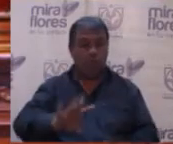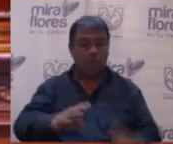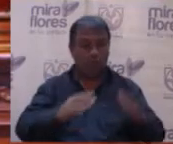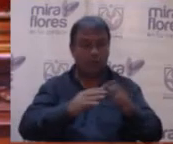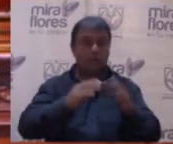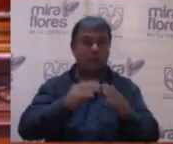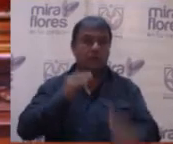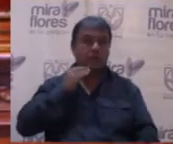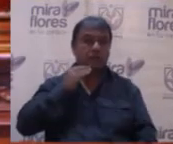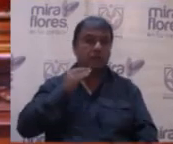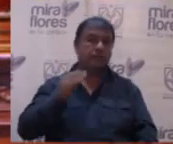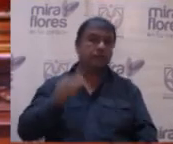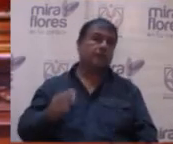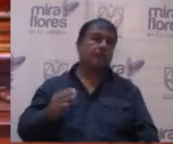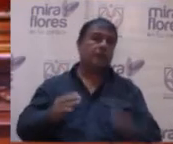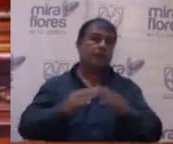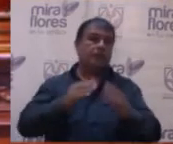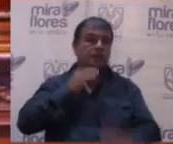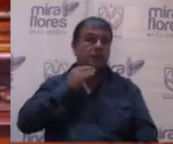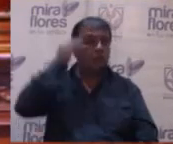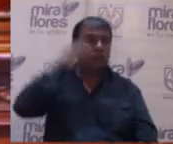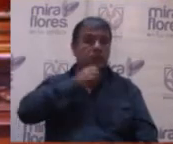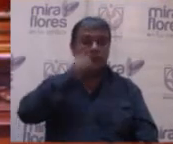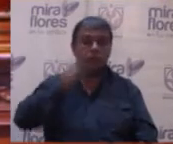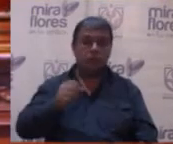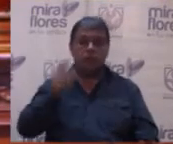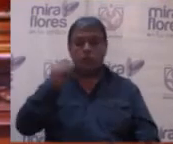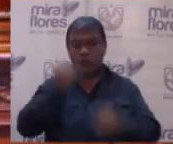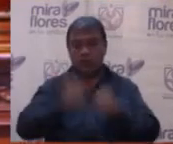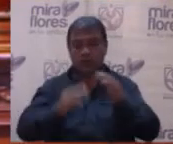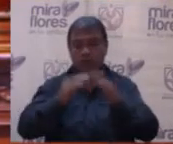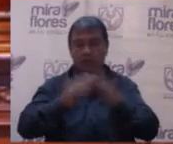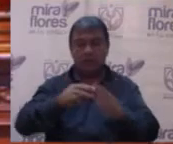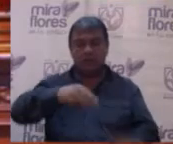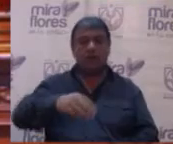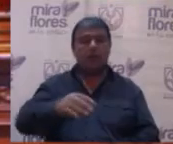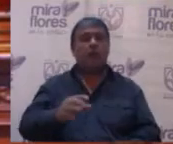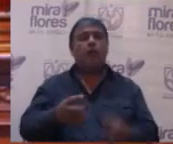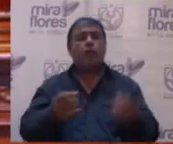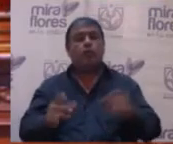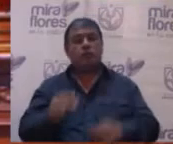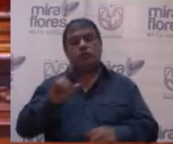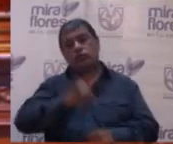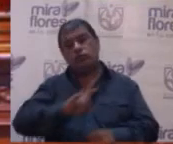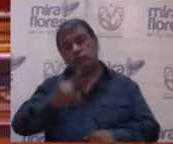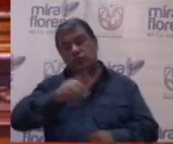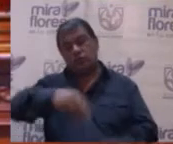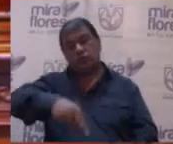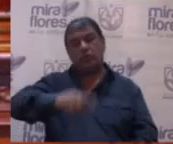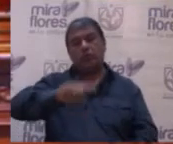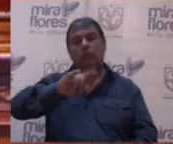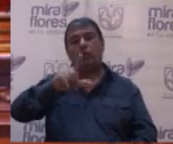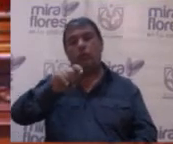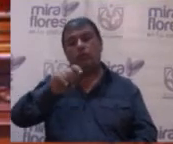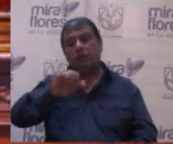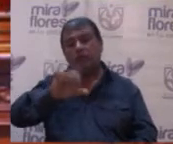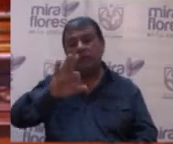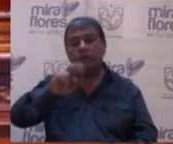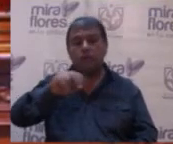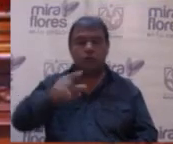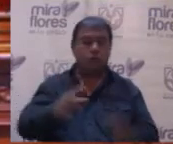adulto mayor y una casa multifuncional, que es la última que se está construyendo. ¿Y multifuncional por qué? Porque tiene, aparte de los espacios para